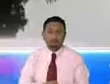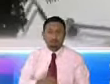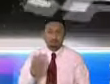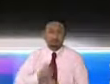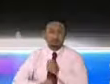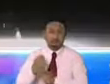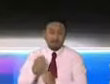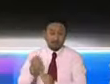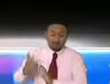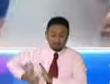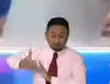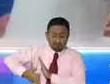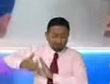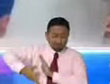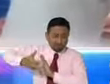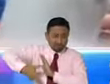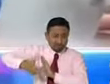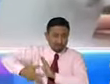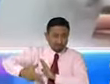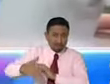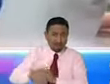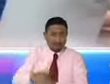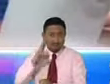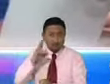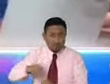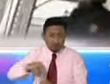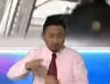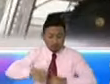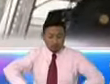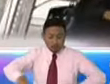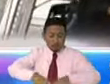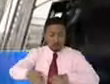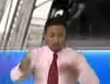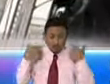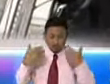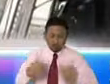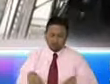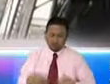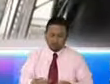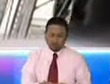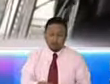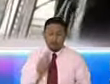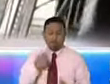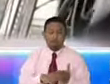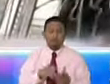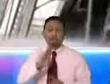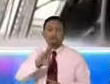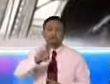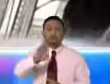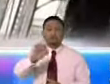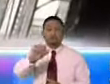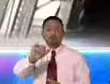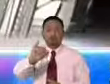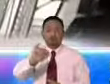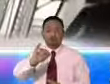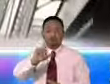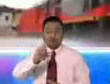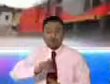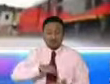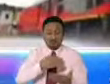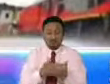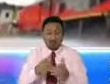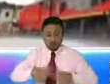años revitalizó el turismo en algunos poblados de la provincia, como en Bucay, donde quienes llegan hasta ahí